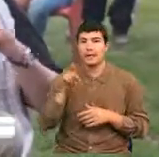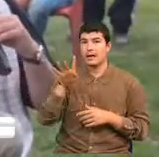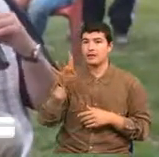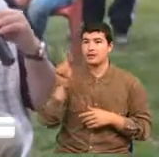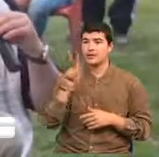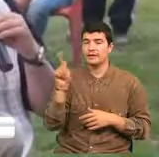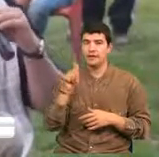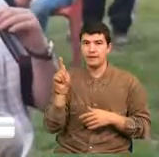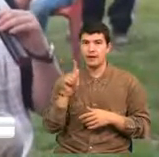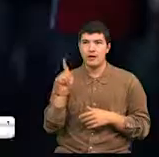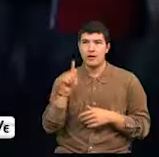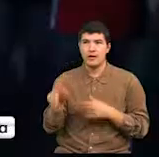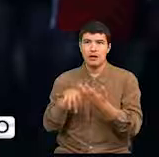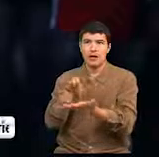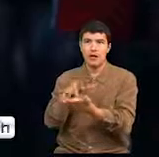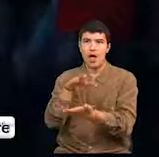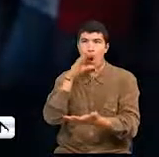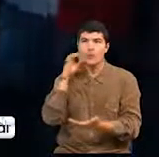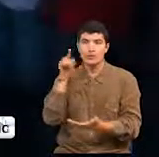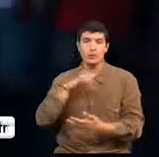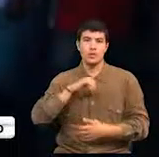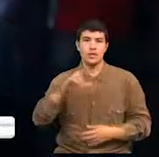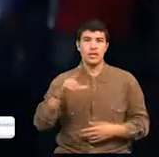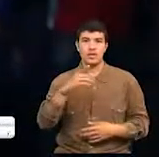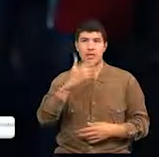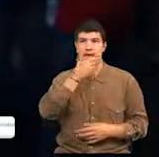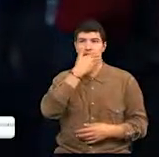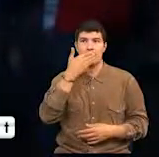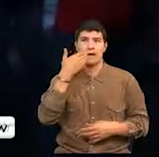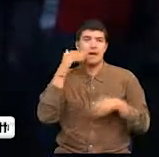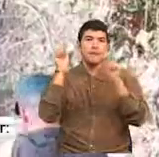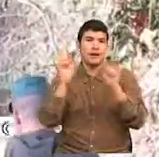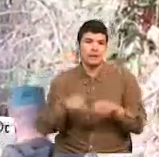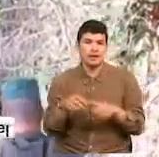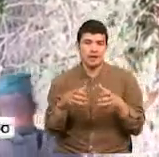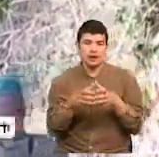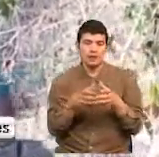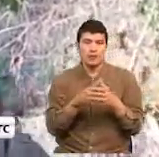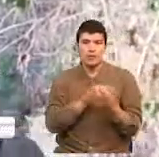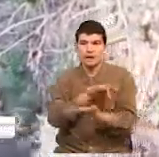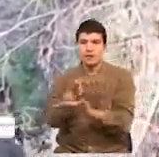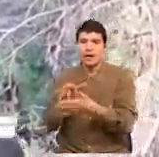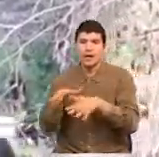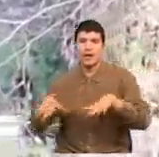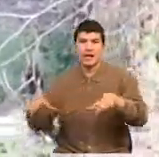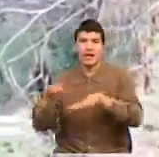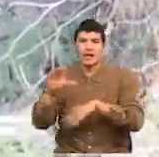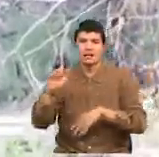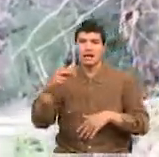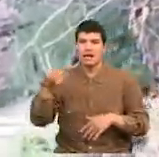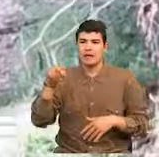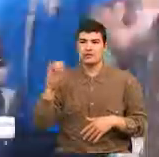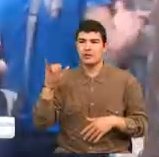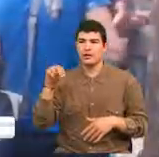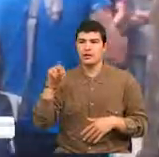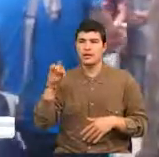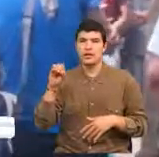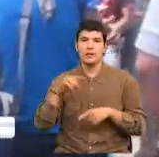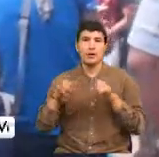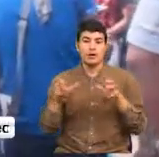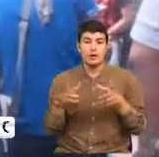luego de la intervención de Pastor Álape, líder de la FARC, se permitió que estos hombres llegaran a Caño Indio, pero con ellos un grupo